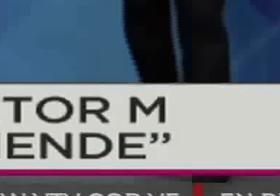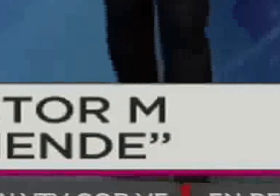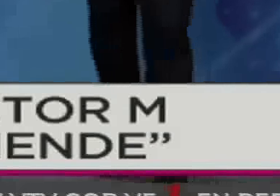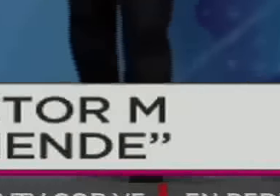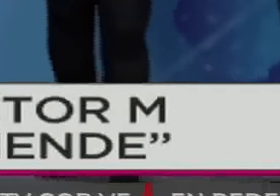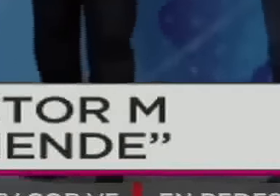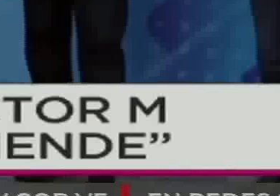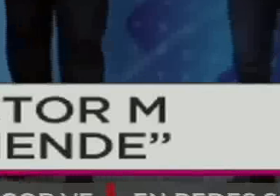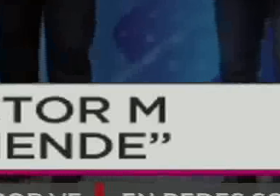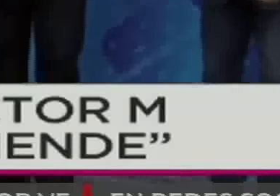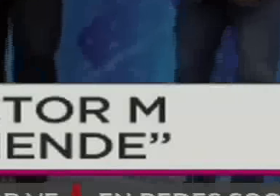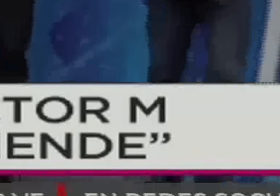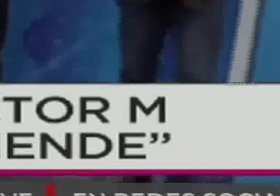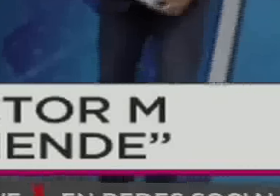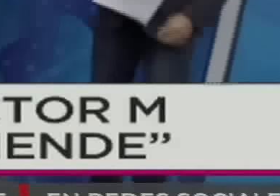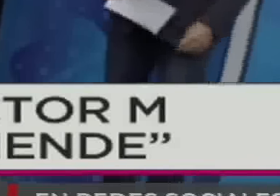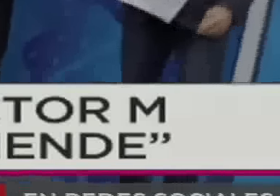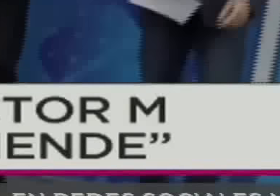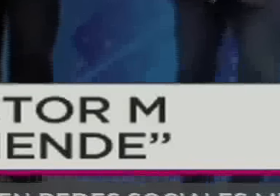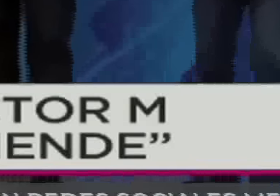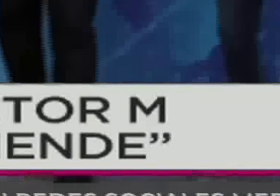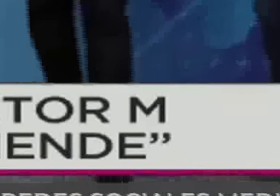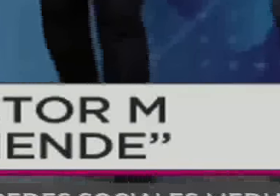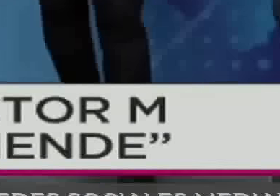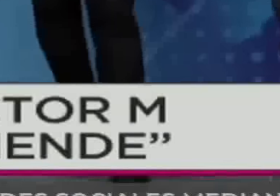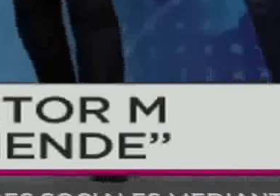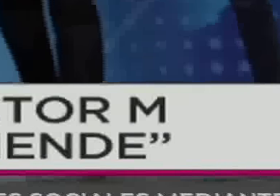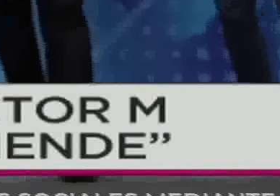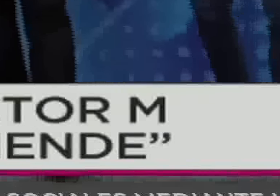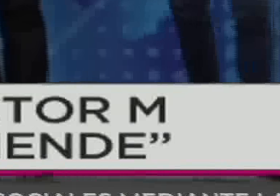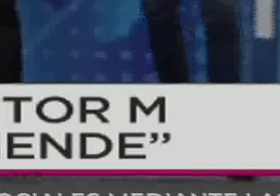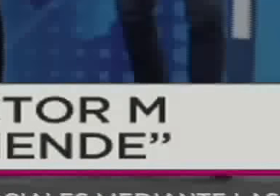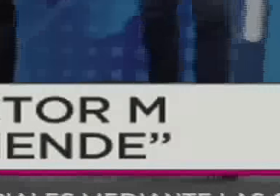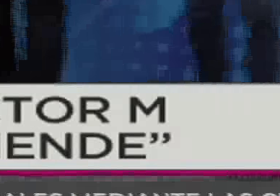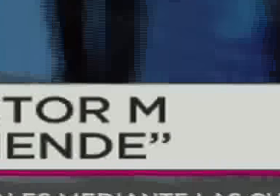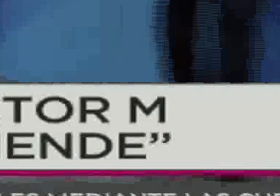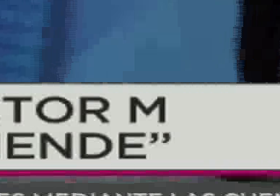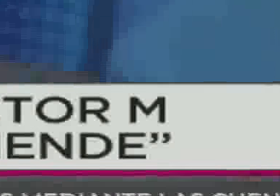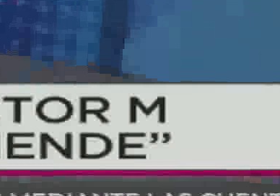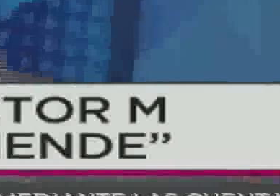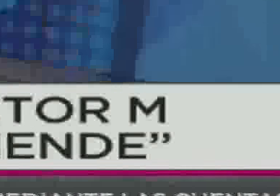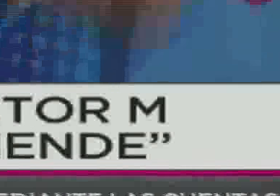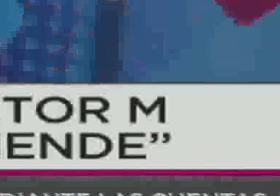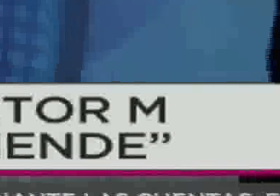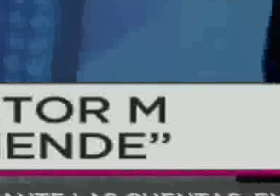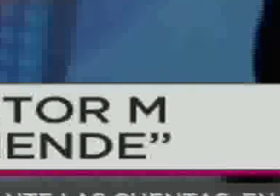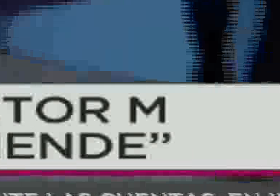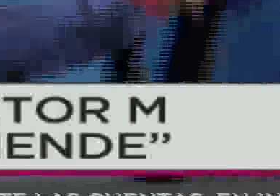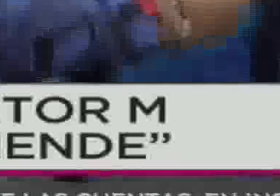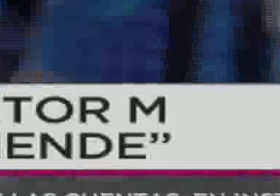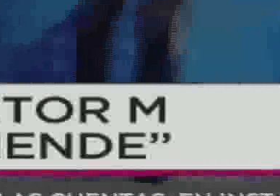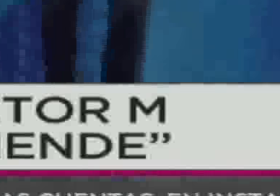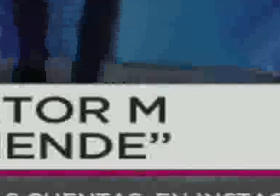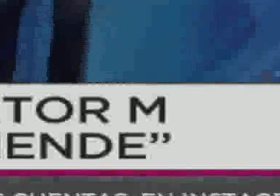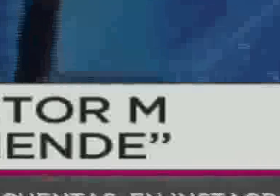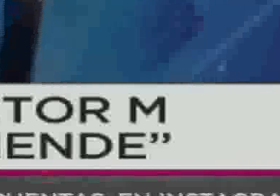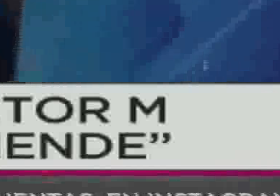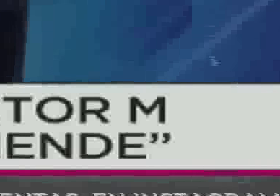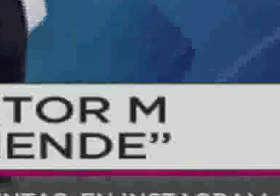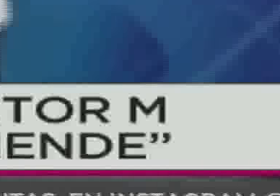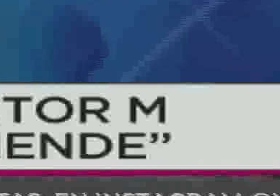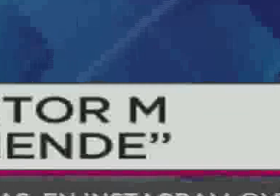Siempre eterna de nuestra revolución. Año precios que han sido drásticos. Los bloqueos no tenían estático.